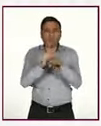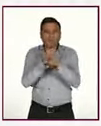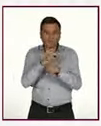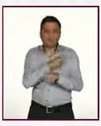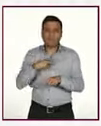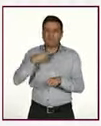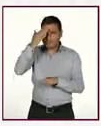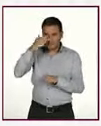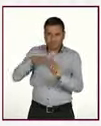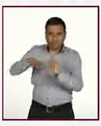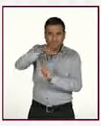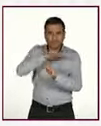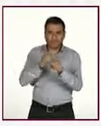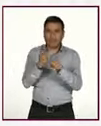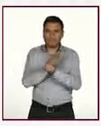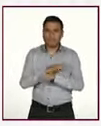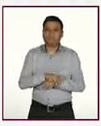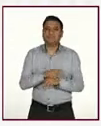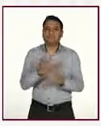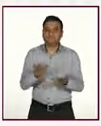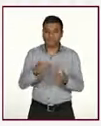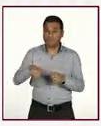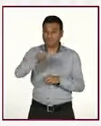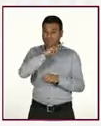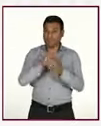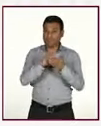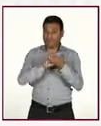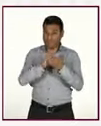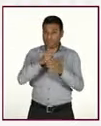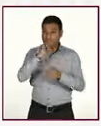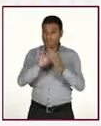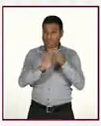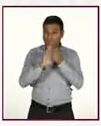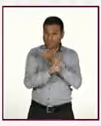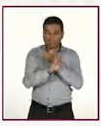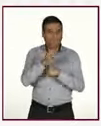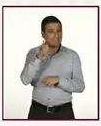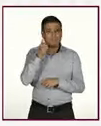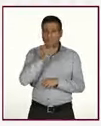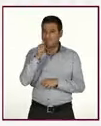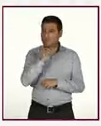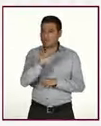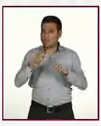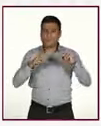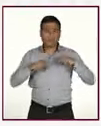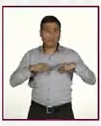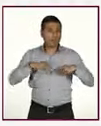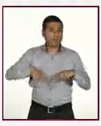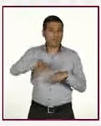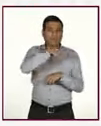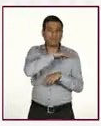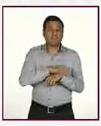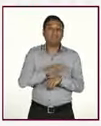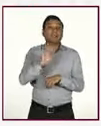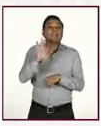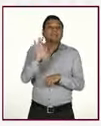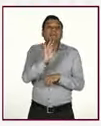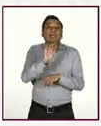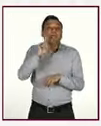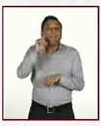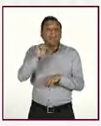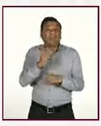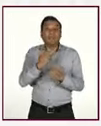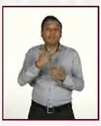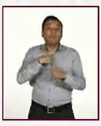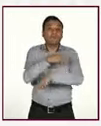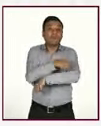mental y la prevención del consumo de sustancias se tiene que dar en todos los niveles y a todas las personas. Porque yo no sé si mañana se muere un familiar y entro en depresión